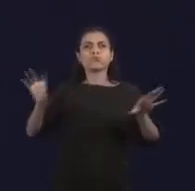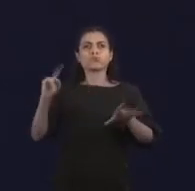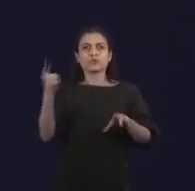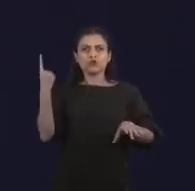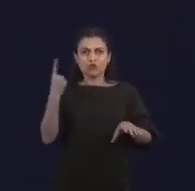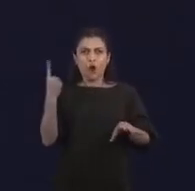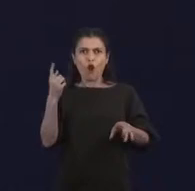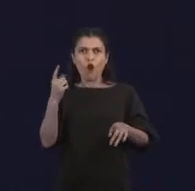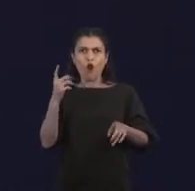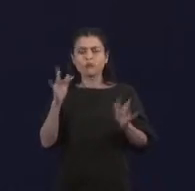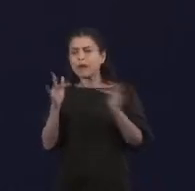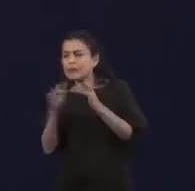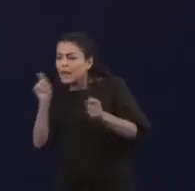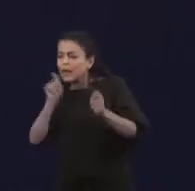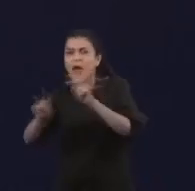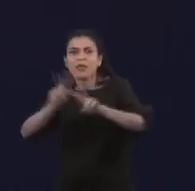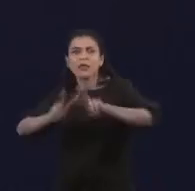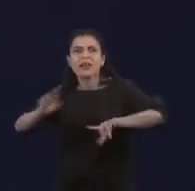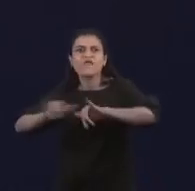menor,